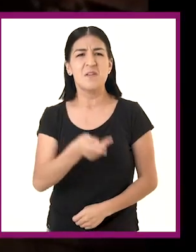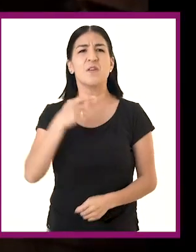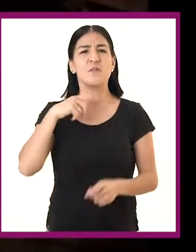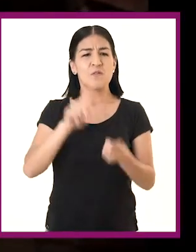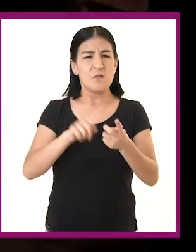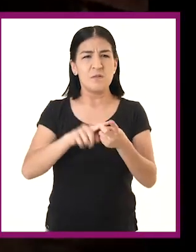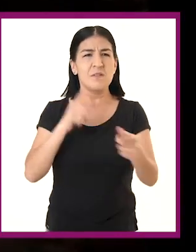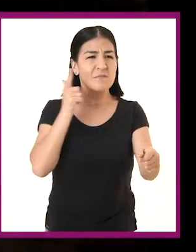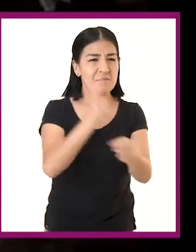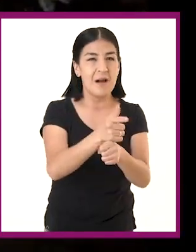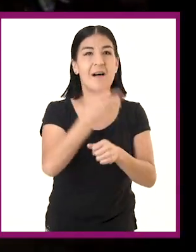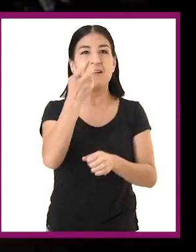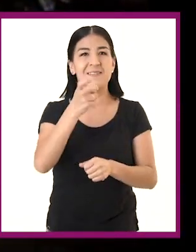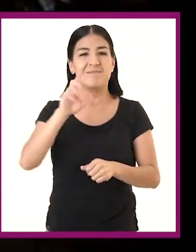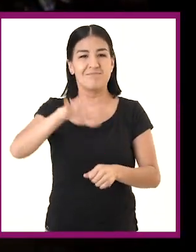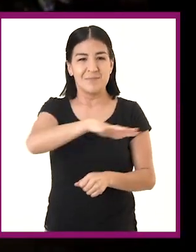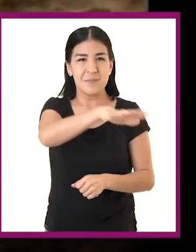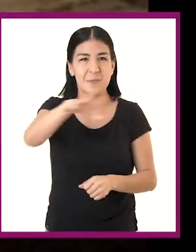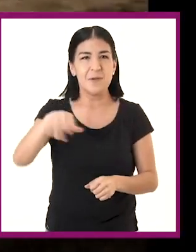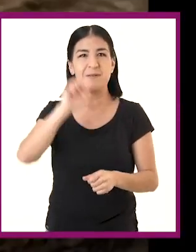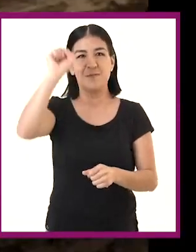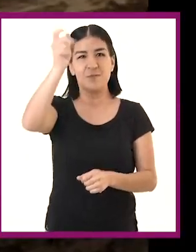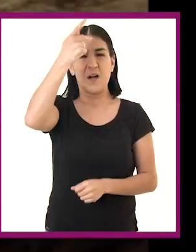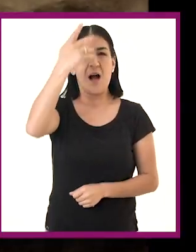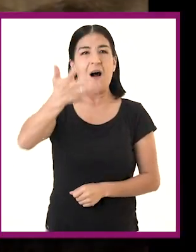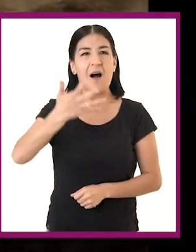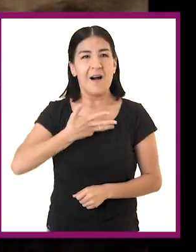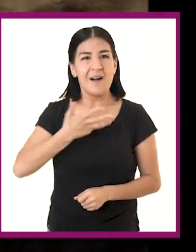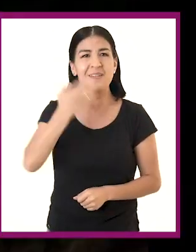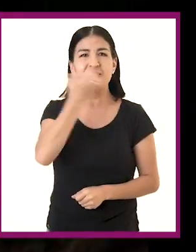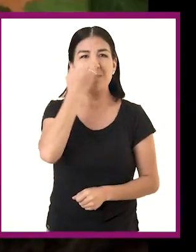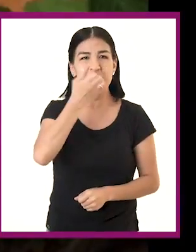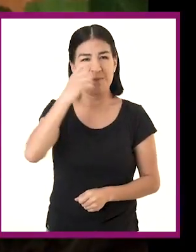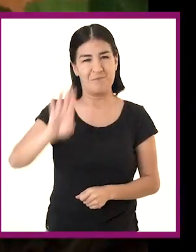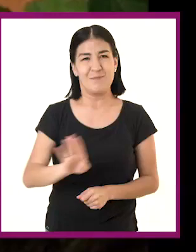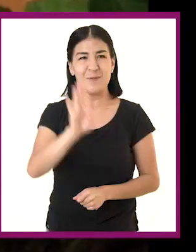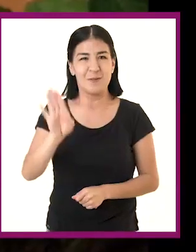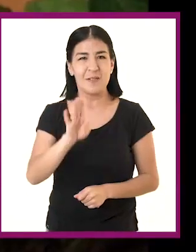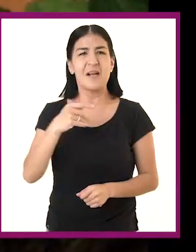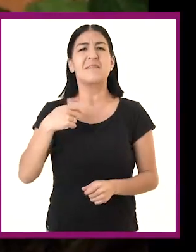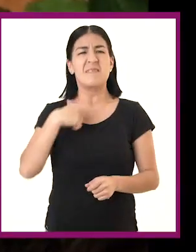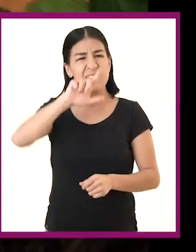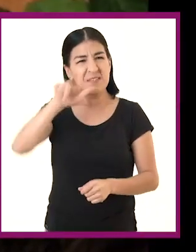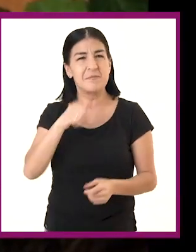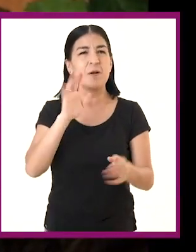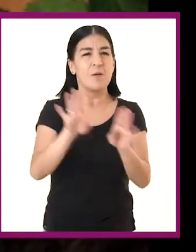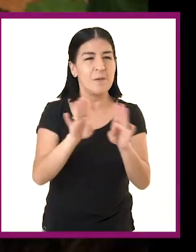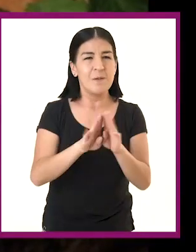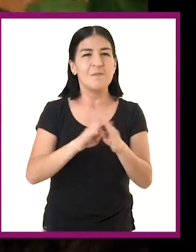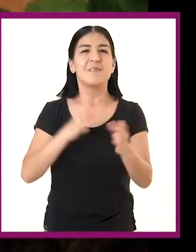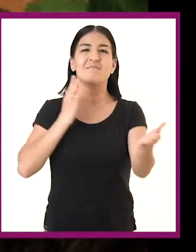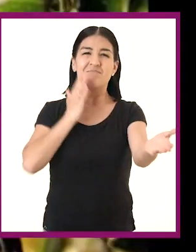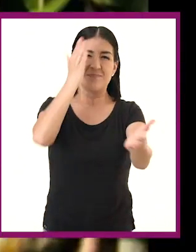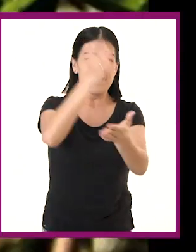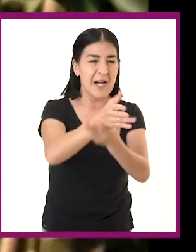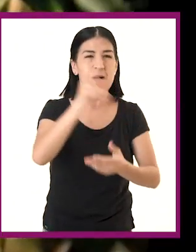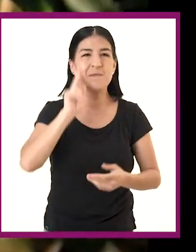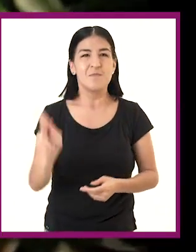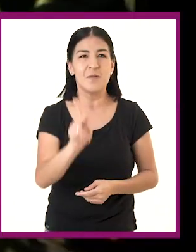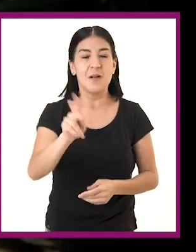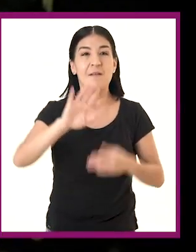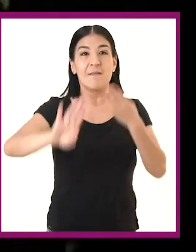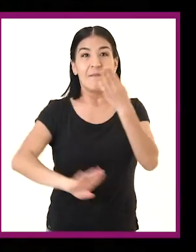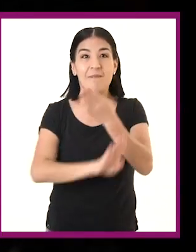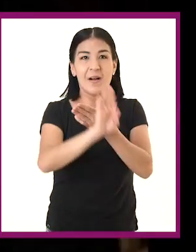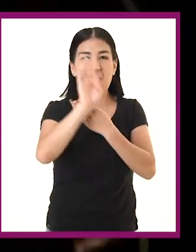Preguntando, se enteró que en el desierto de San Luis Potosí existe una escuela de brujas, así que continuó su camino hasta llegar a un